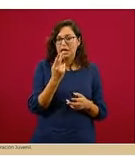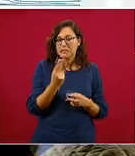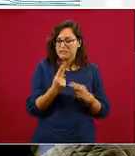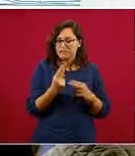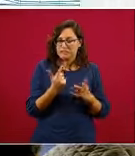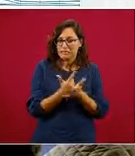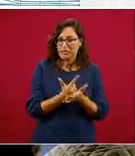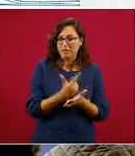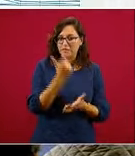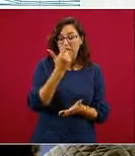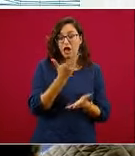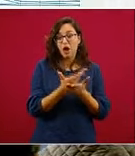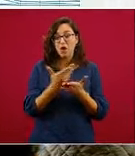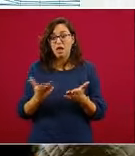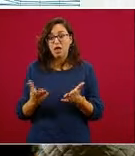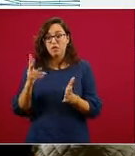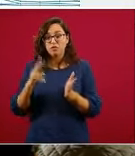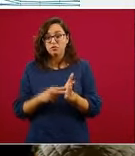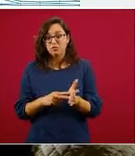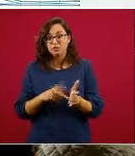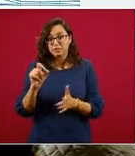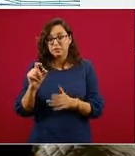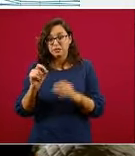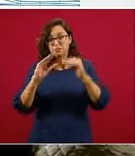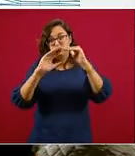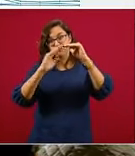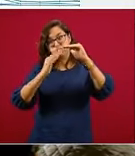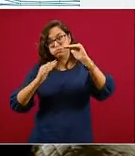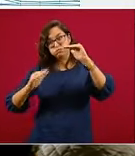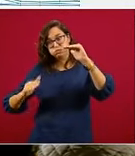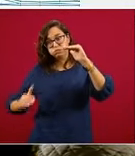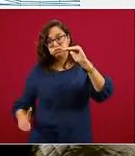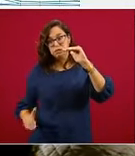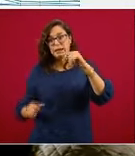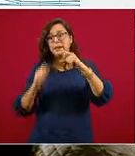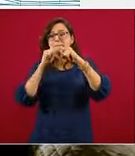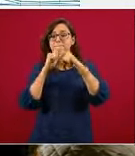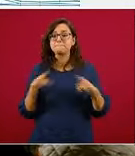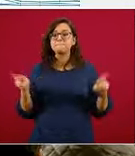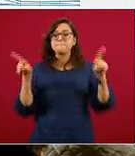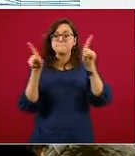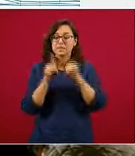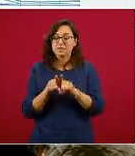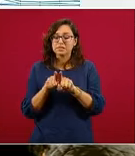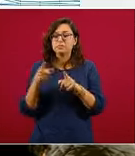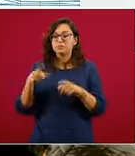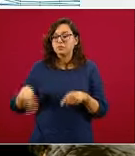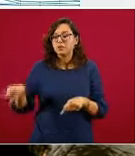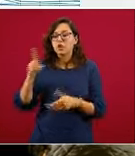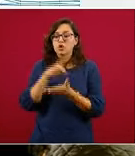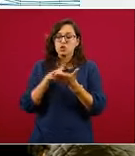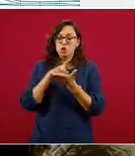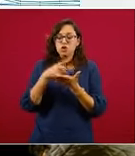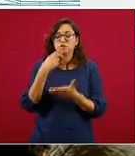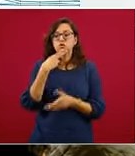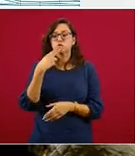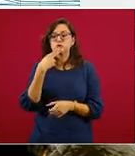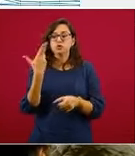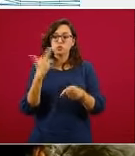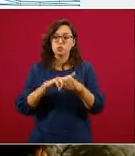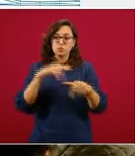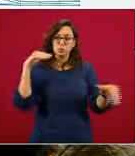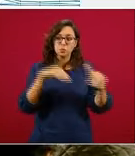hemos visto cómo ha ido decreciendo. Lo mismo podemos ver en el caso de egresos hospitalarios asociados por consumo de sustancias, que también han tenido